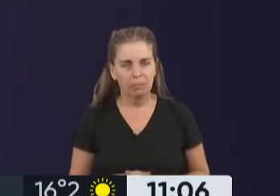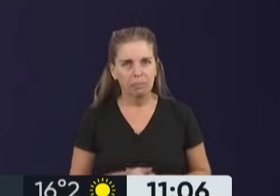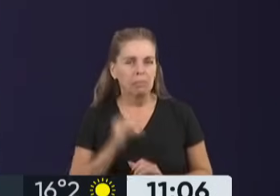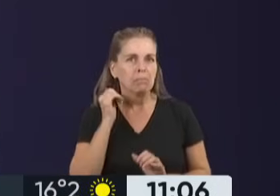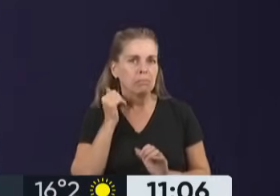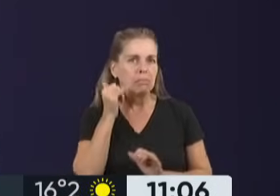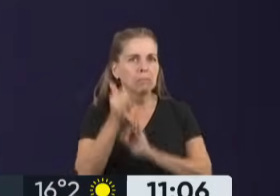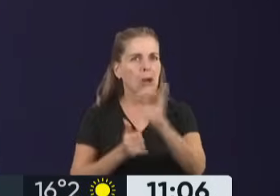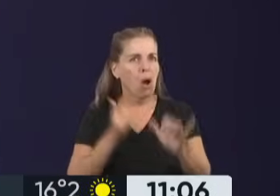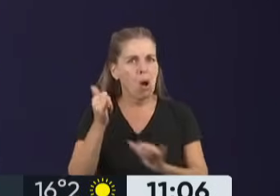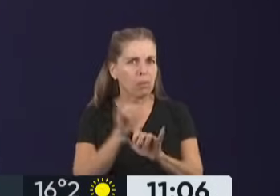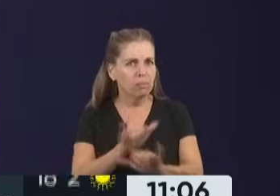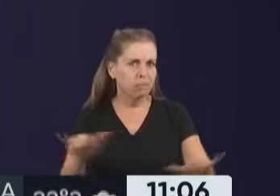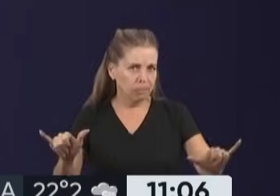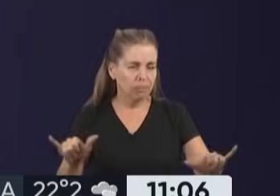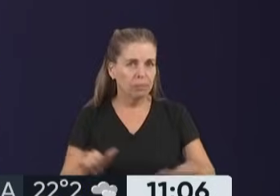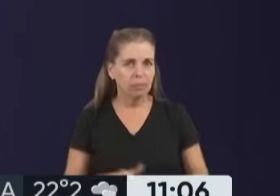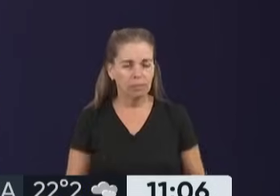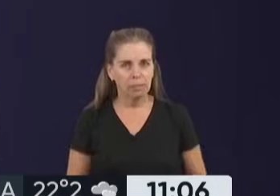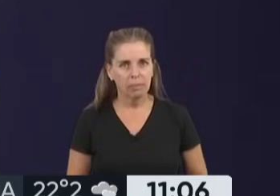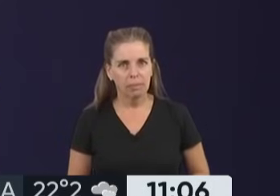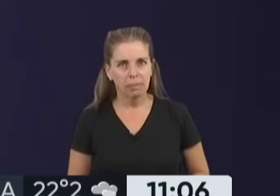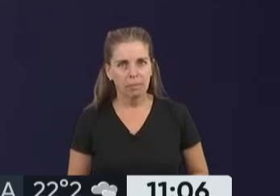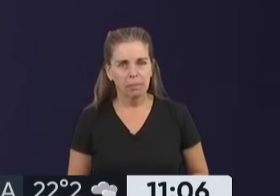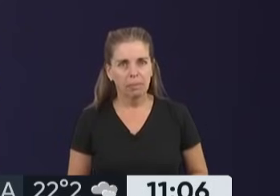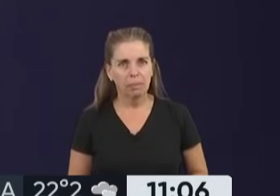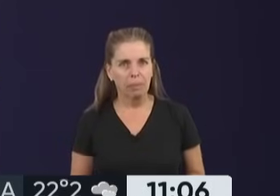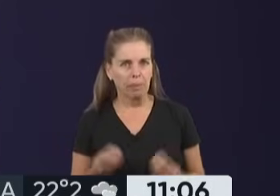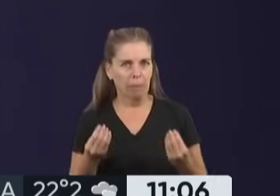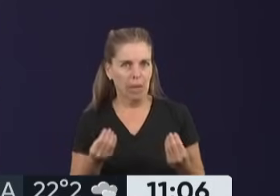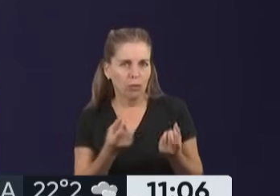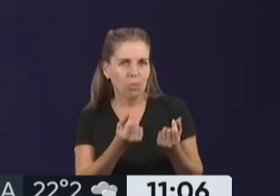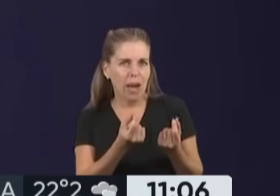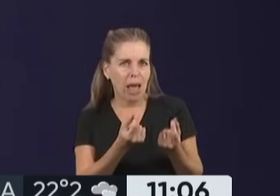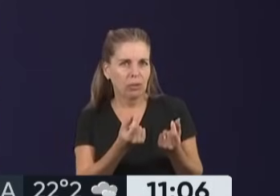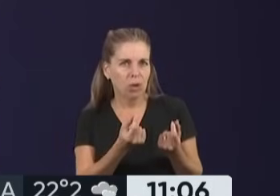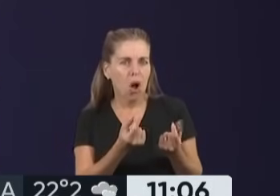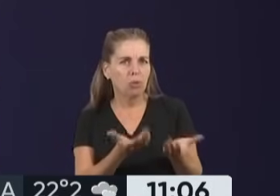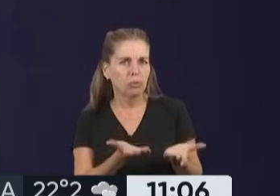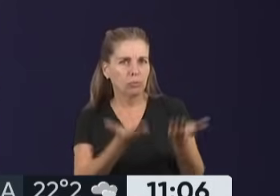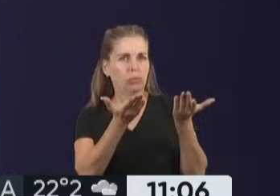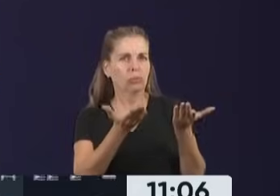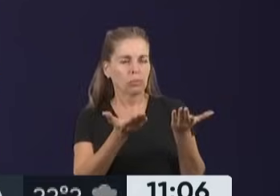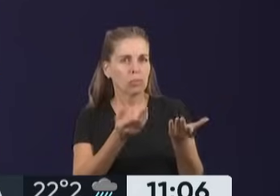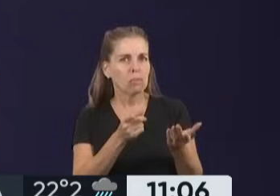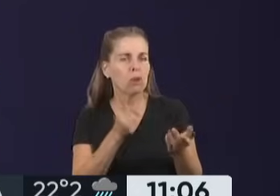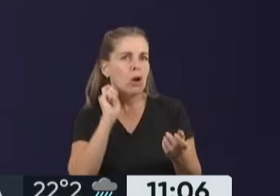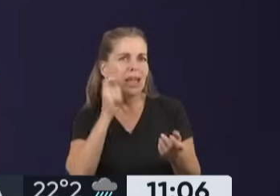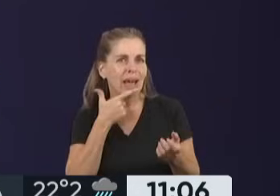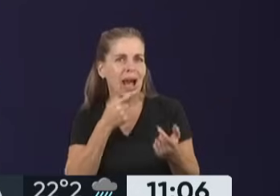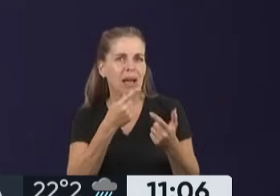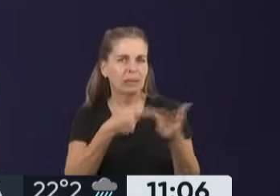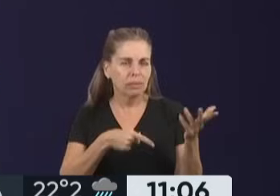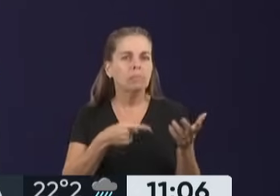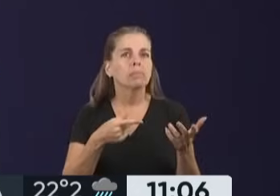contarles que efectivamente el ajuste en las tarifas se traduce en este caso o en estos